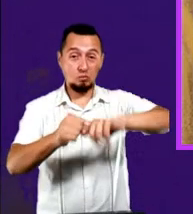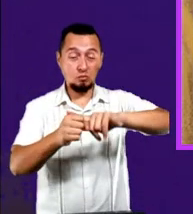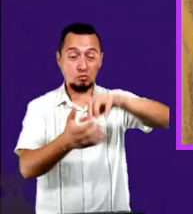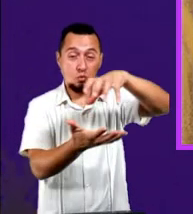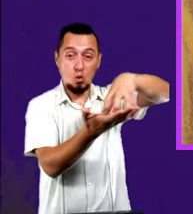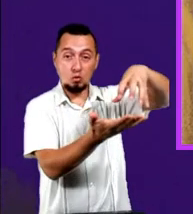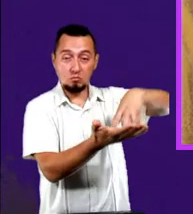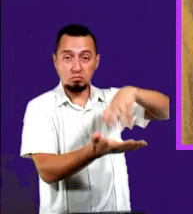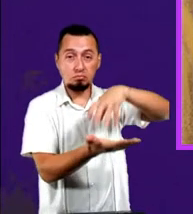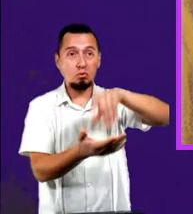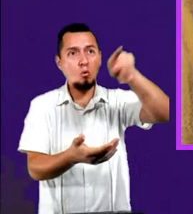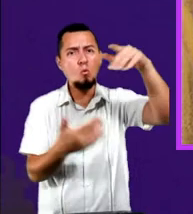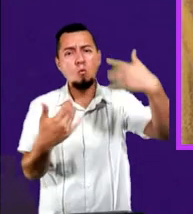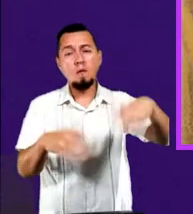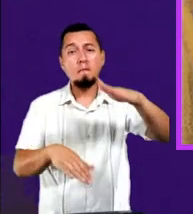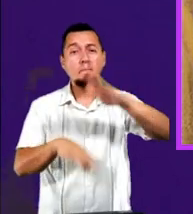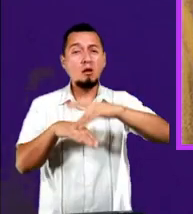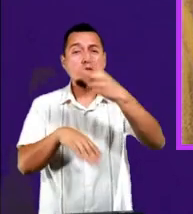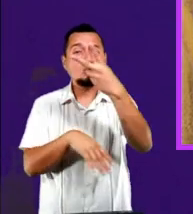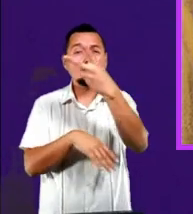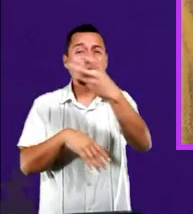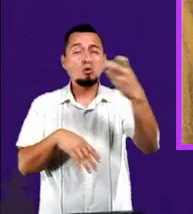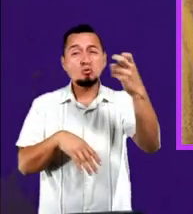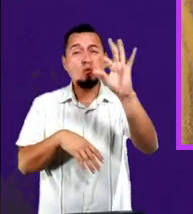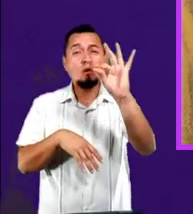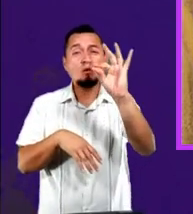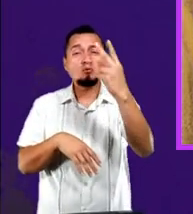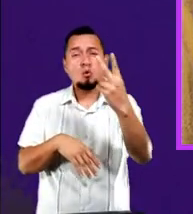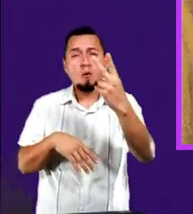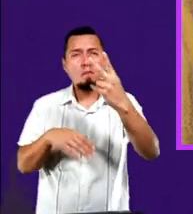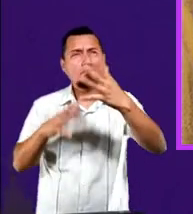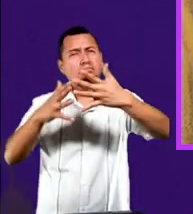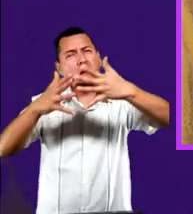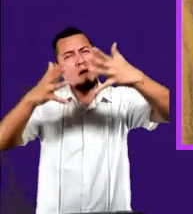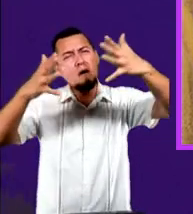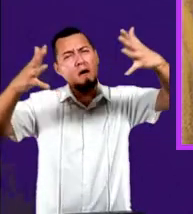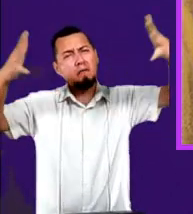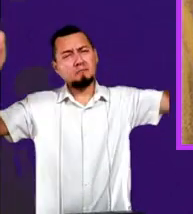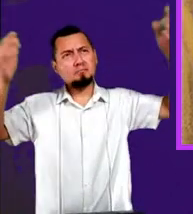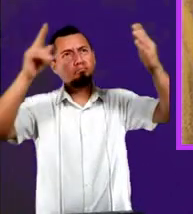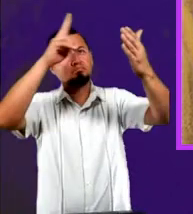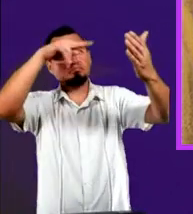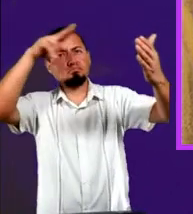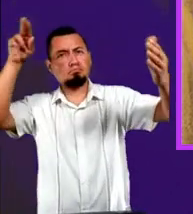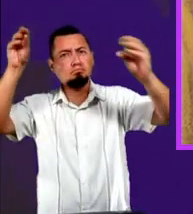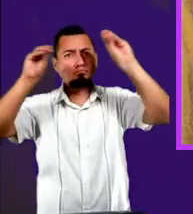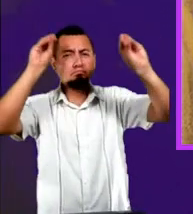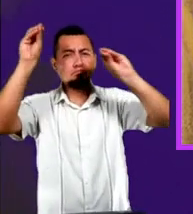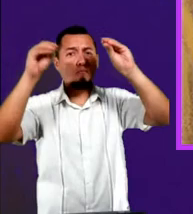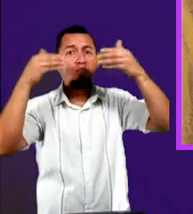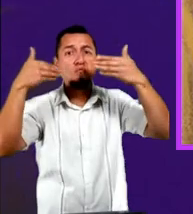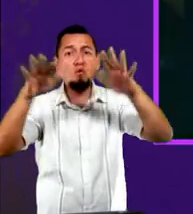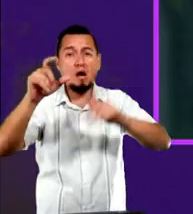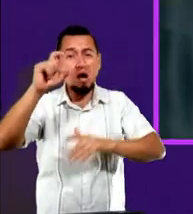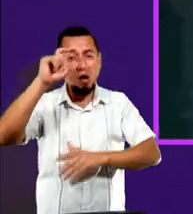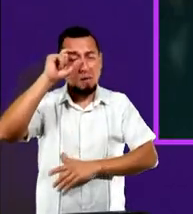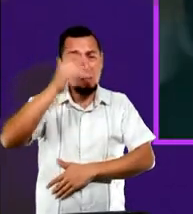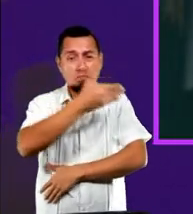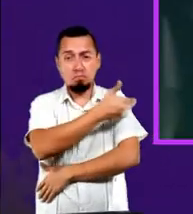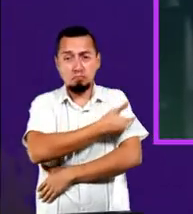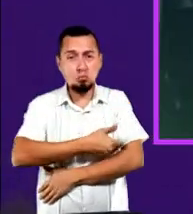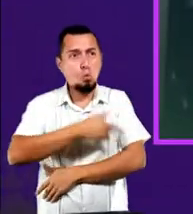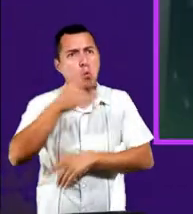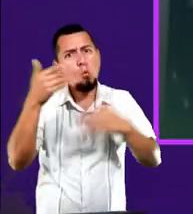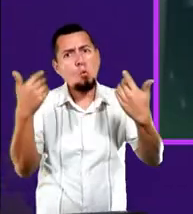242 metros en las bóvedas de esa capilla y también en el extranjero,